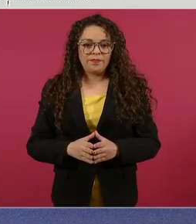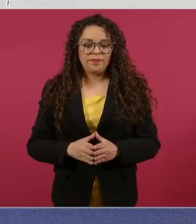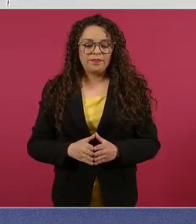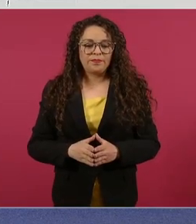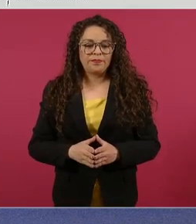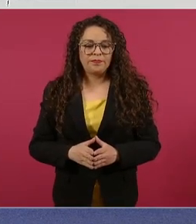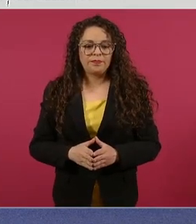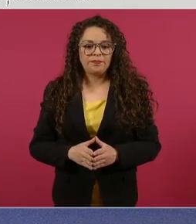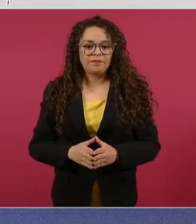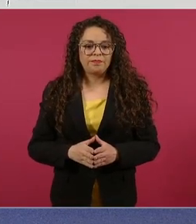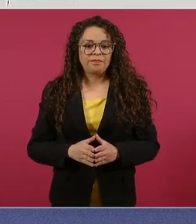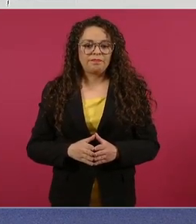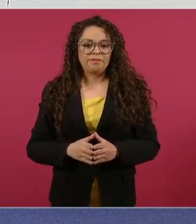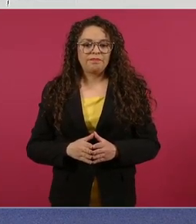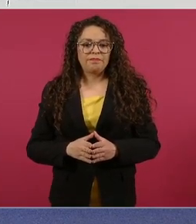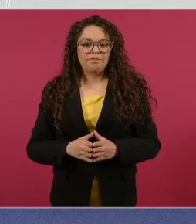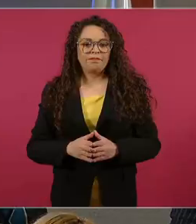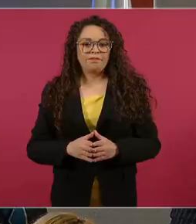habla bien de Ken Salazar,